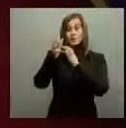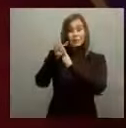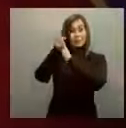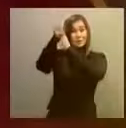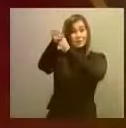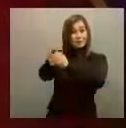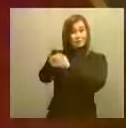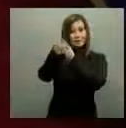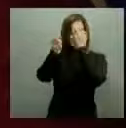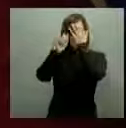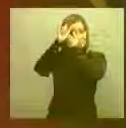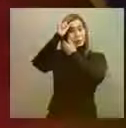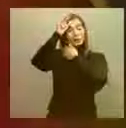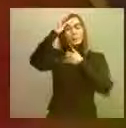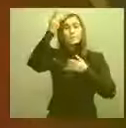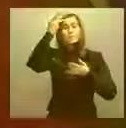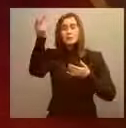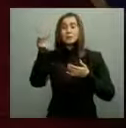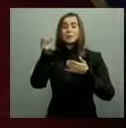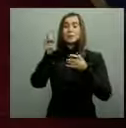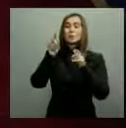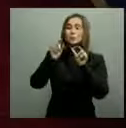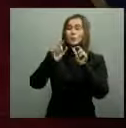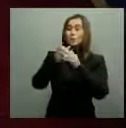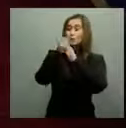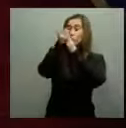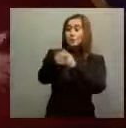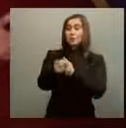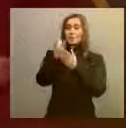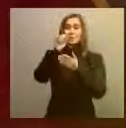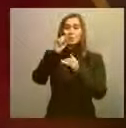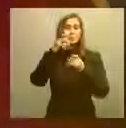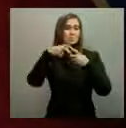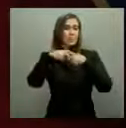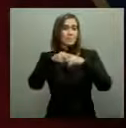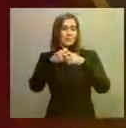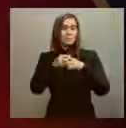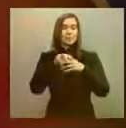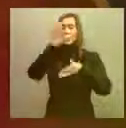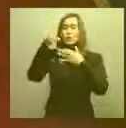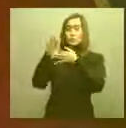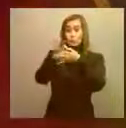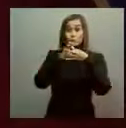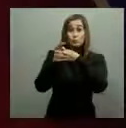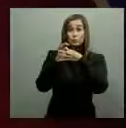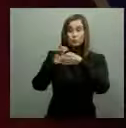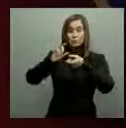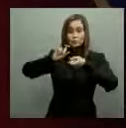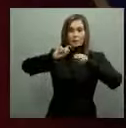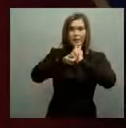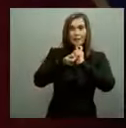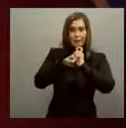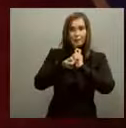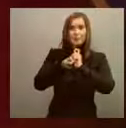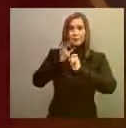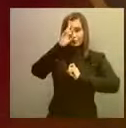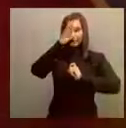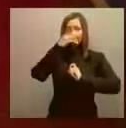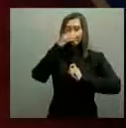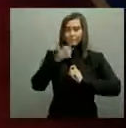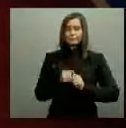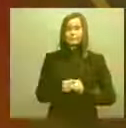partidos y organizaciones sociales y empresariales para que me acompañen todos en esta gran tarea de reformar el país. Sé